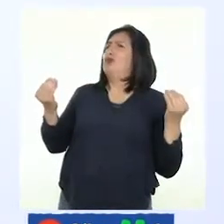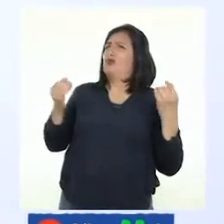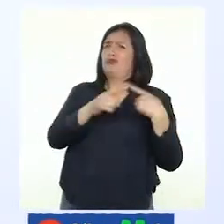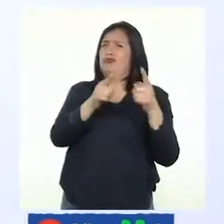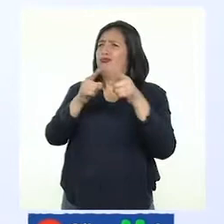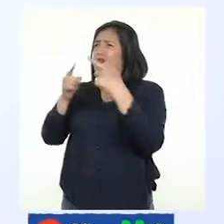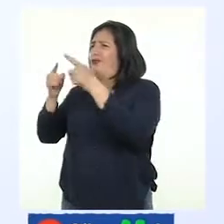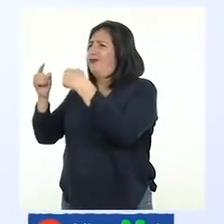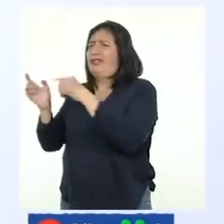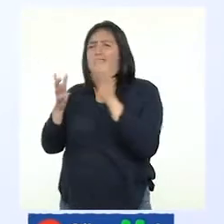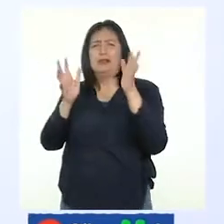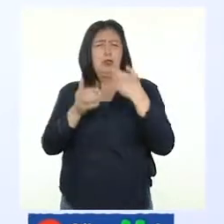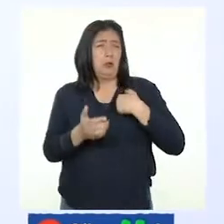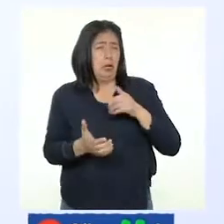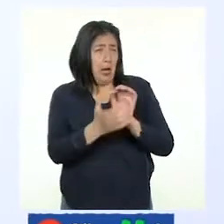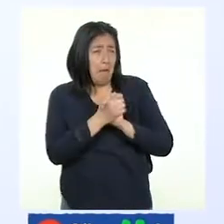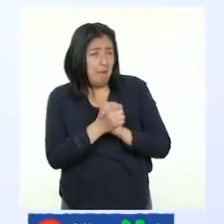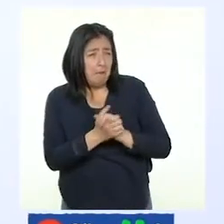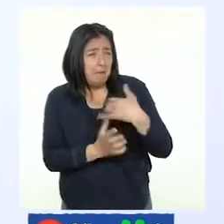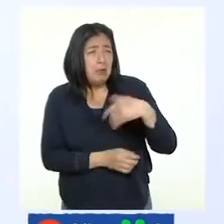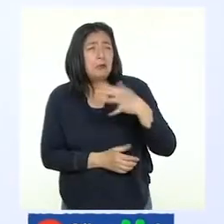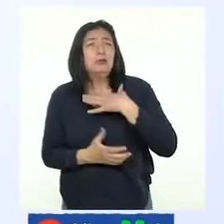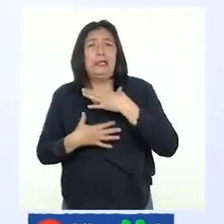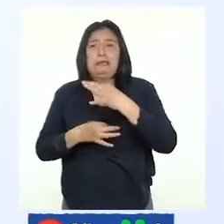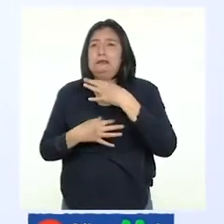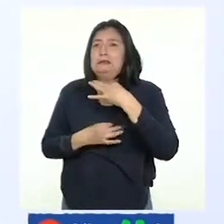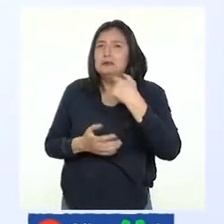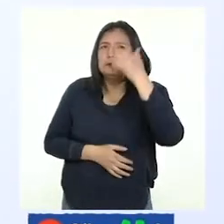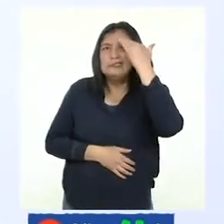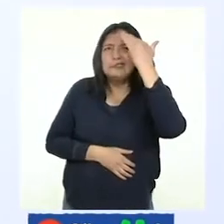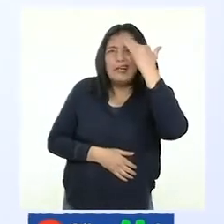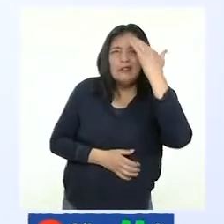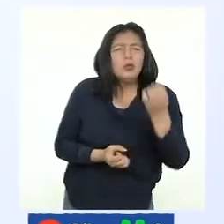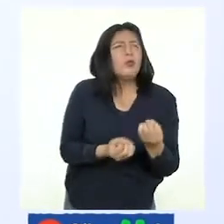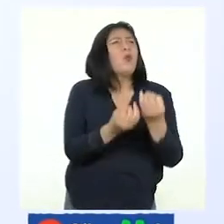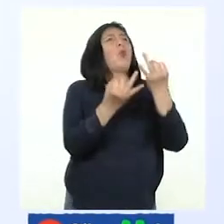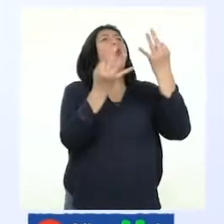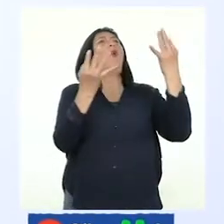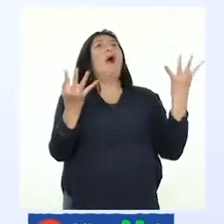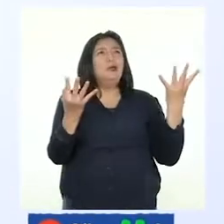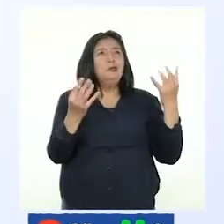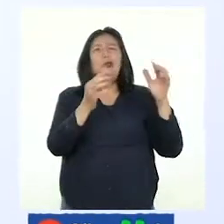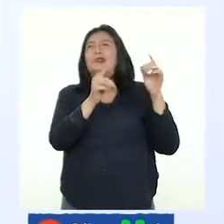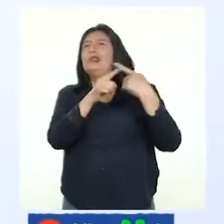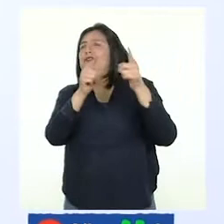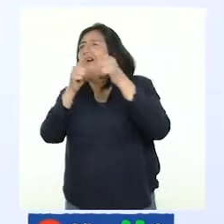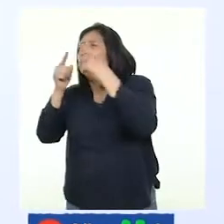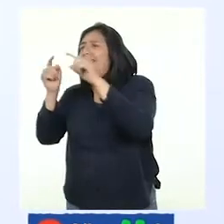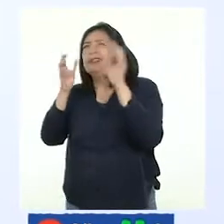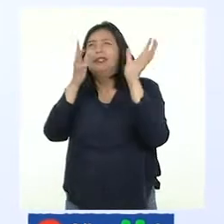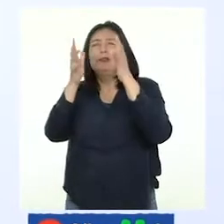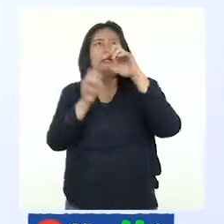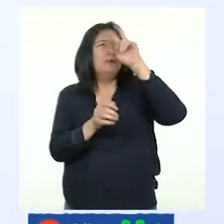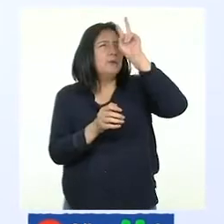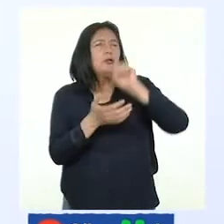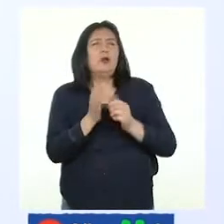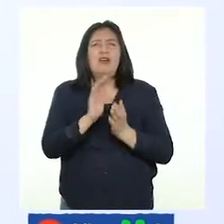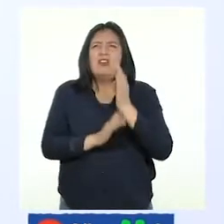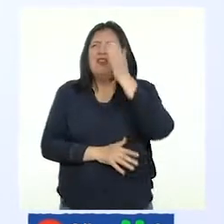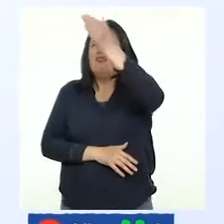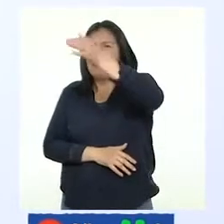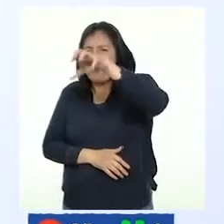¿sabían? Tengo un amigo que está muy interesado por saber cuántos climas tiene el Perú y fue al Cenami